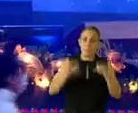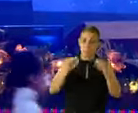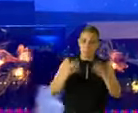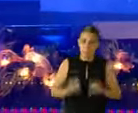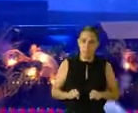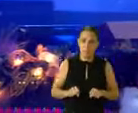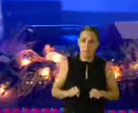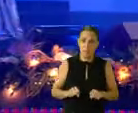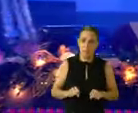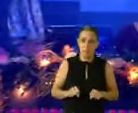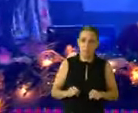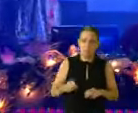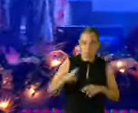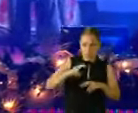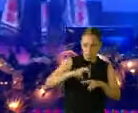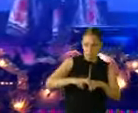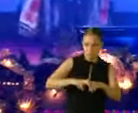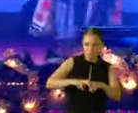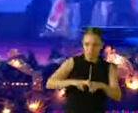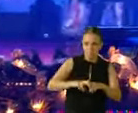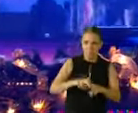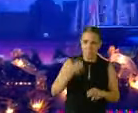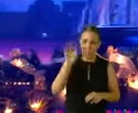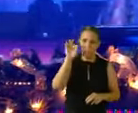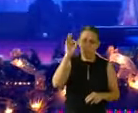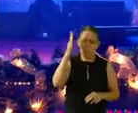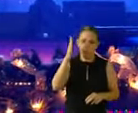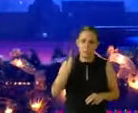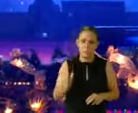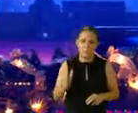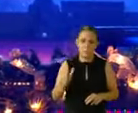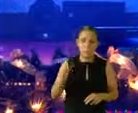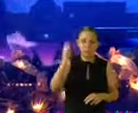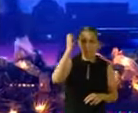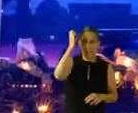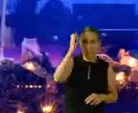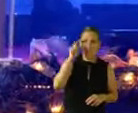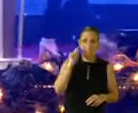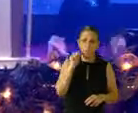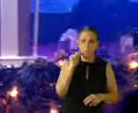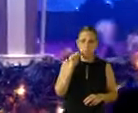pastora Elizabeth Torres Figueroa.